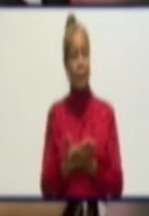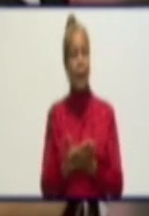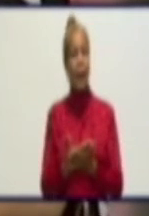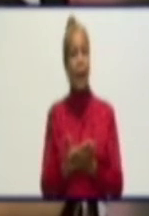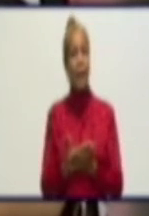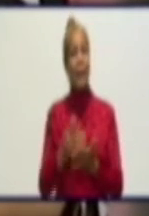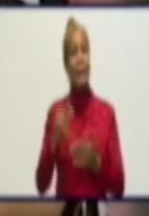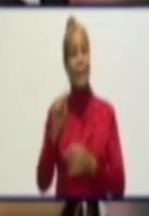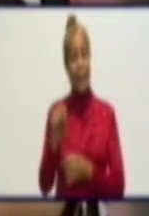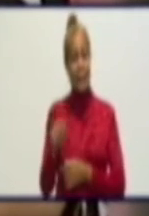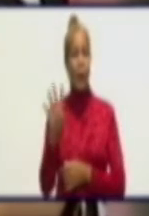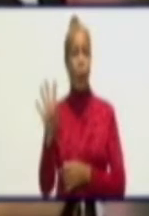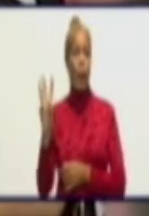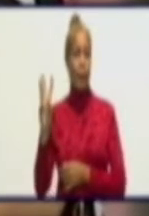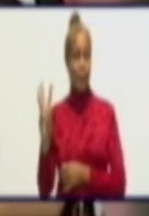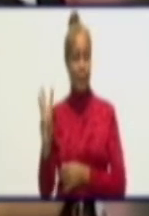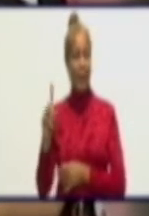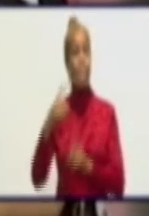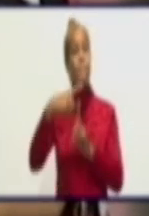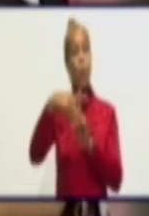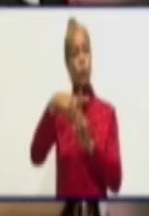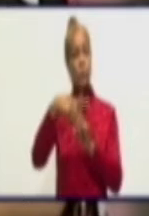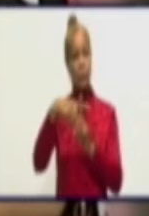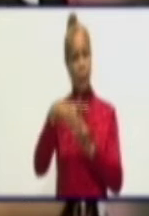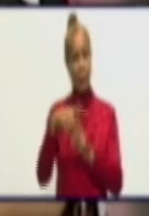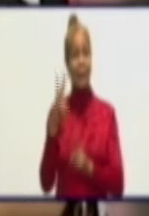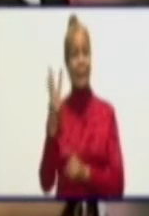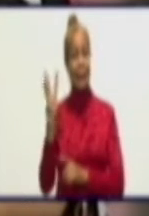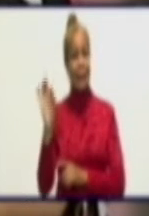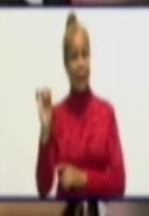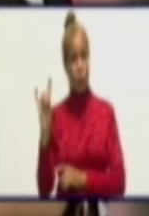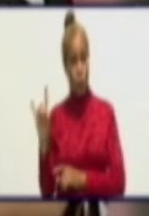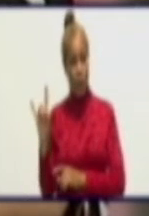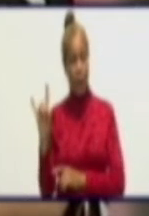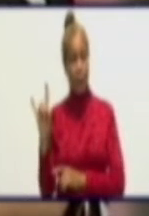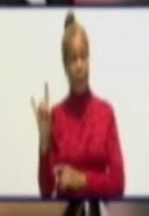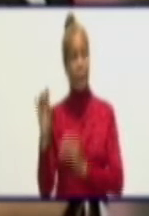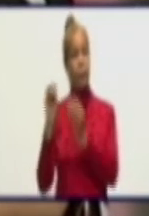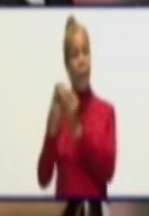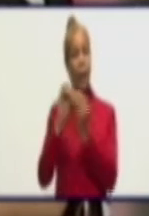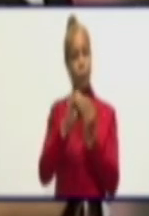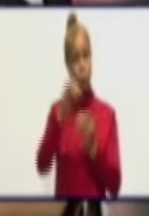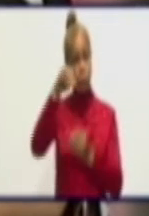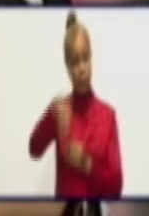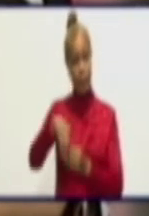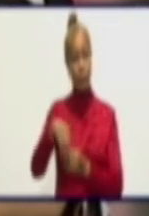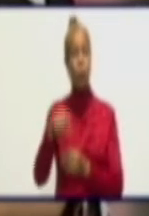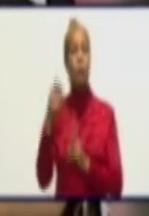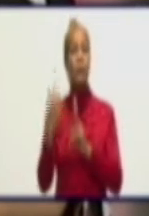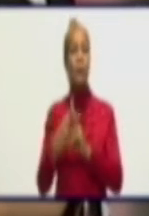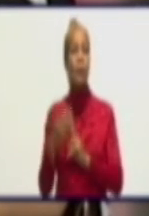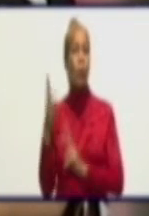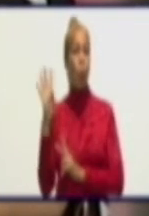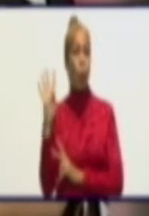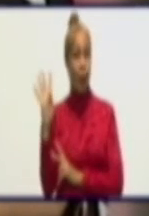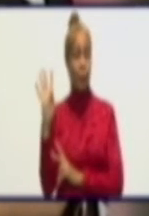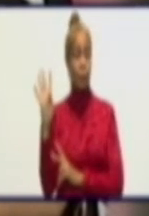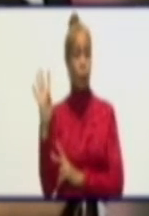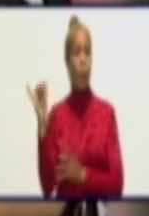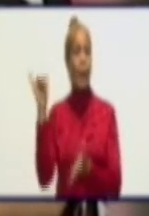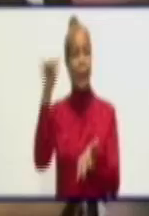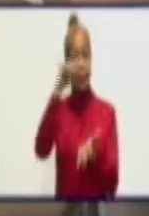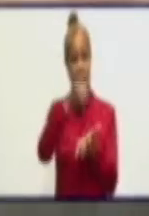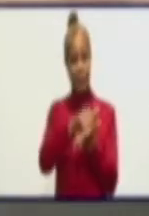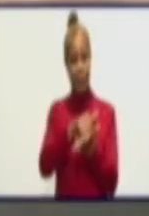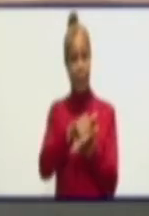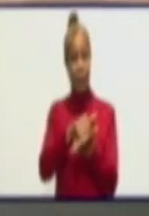ellas 43 fueron positivas, 39 correspondientes a la transmisión autóctona y 4 con fuente de infección en el